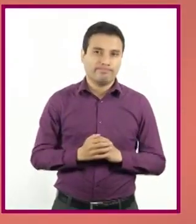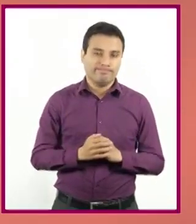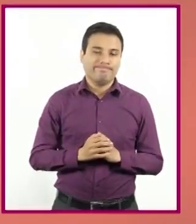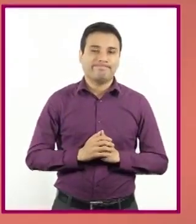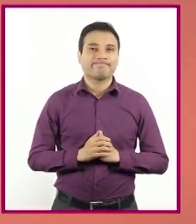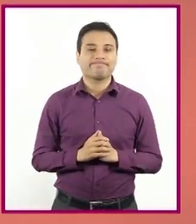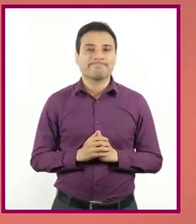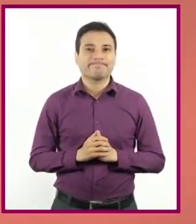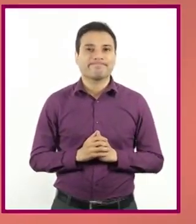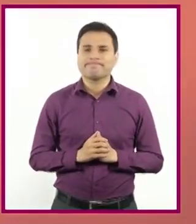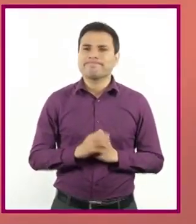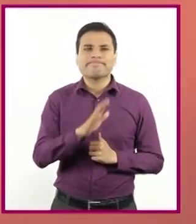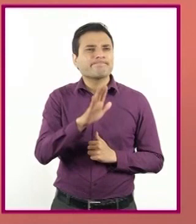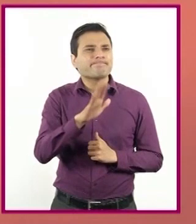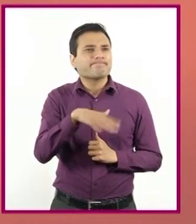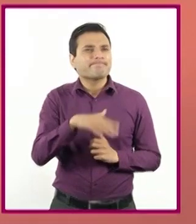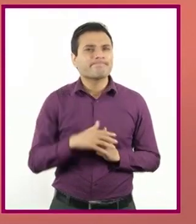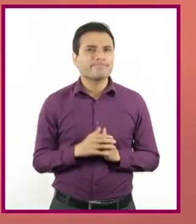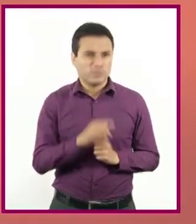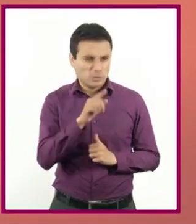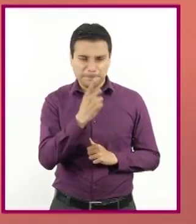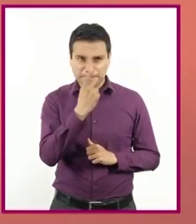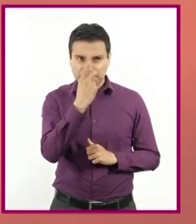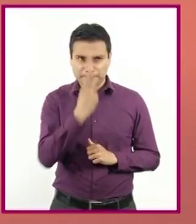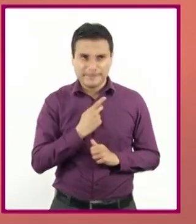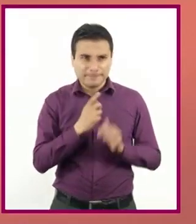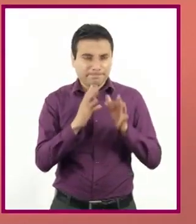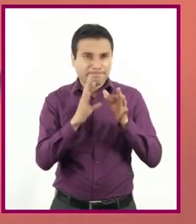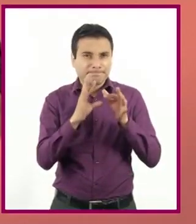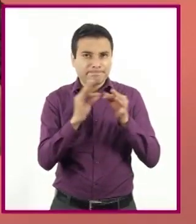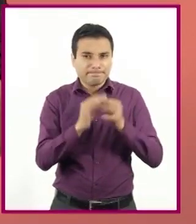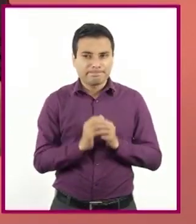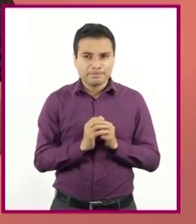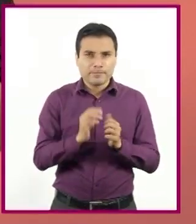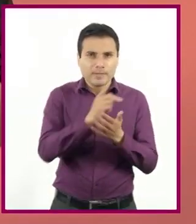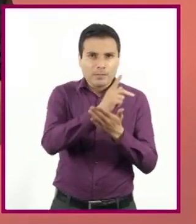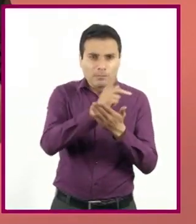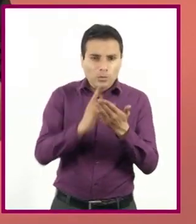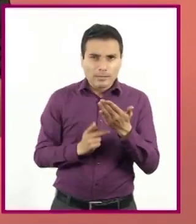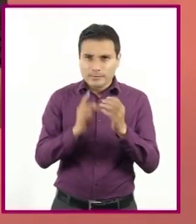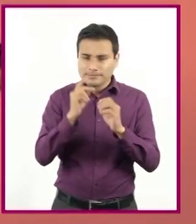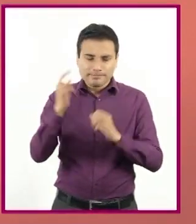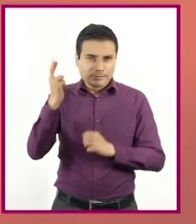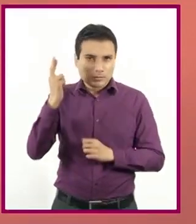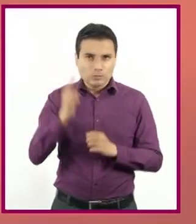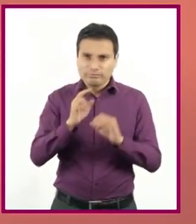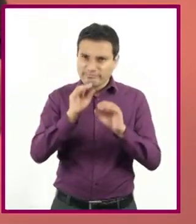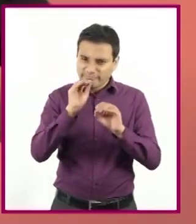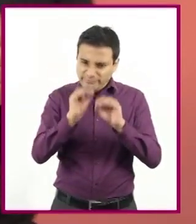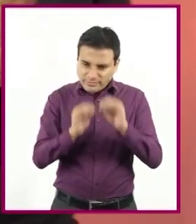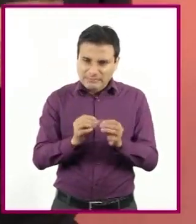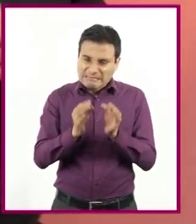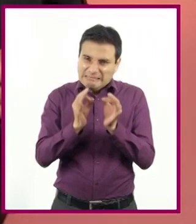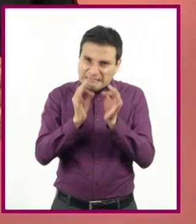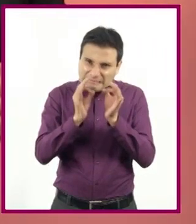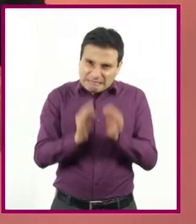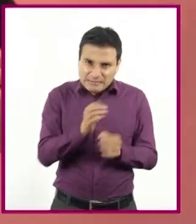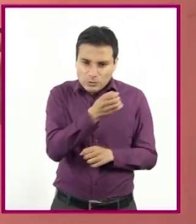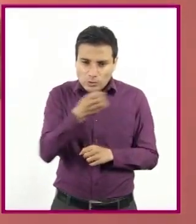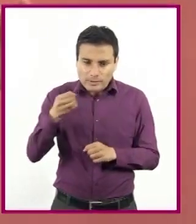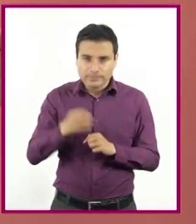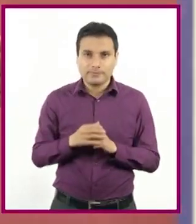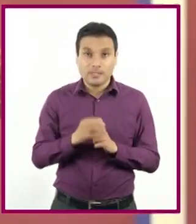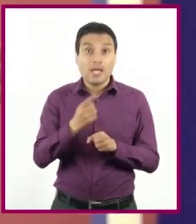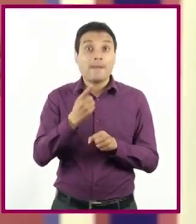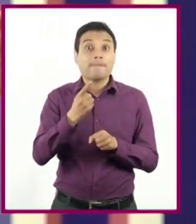apuntes. Profesor, usted mencionó que para planear debidamente un programa de radio es necesario organizar,